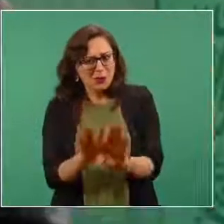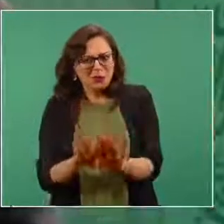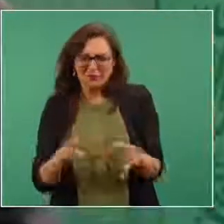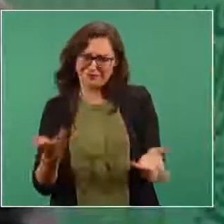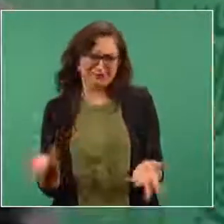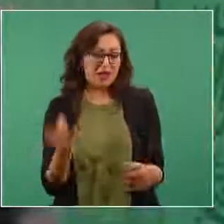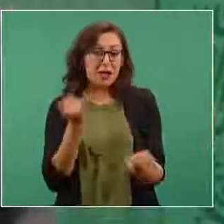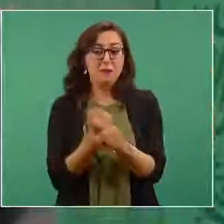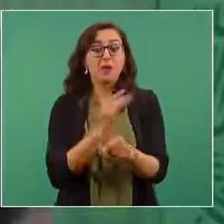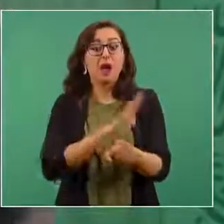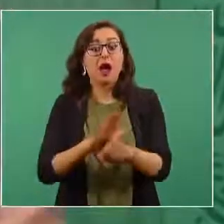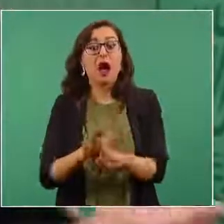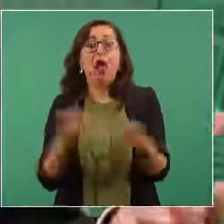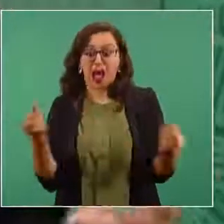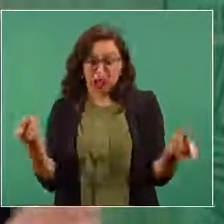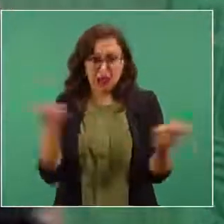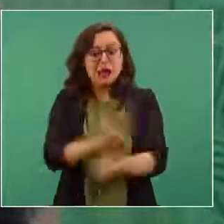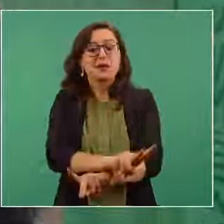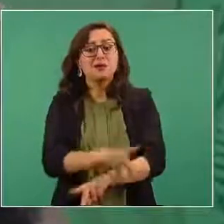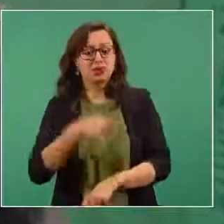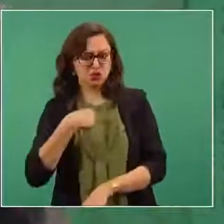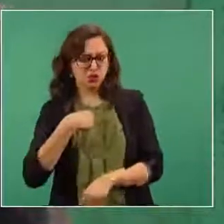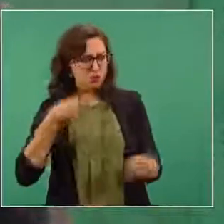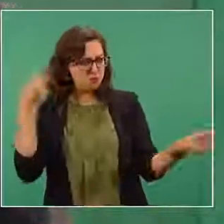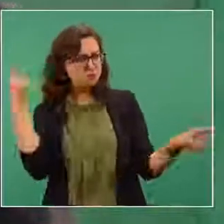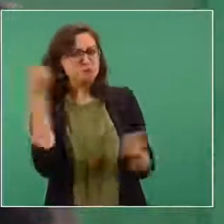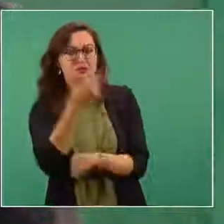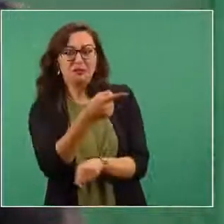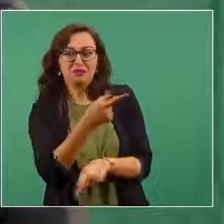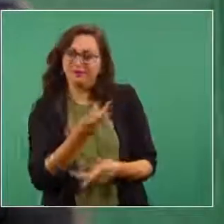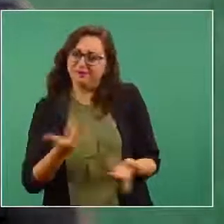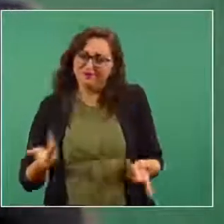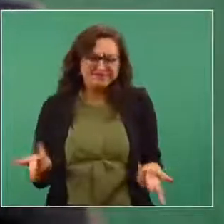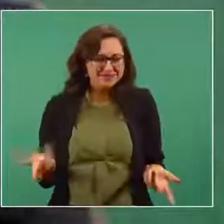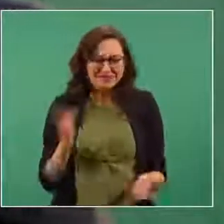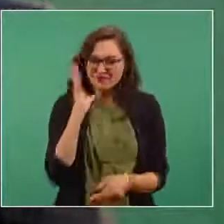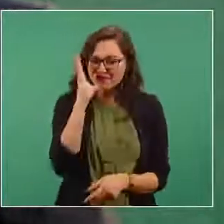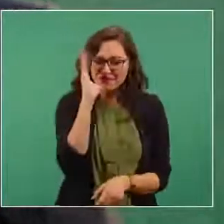le planteara algo parecido. No es así.